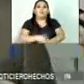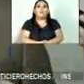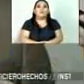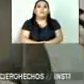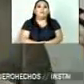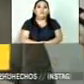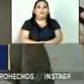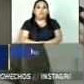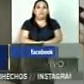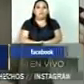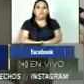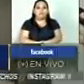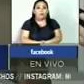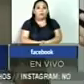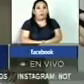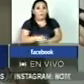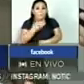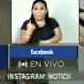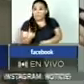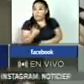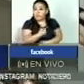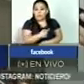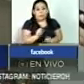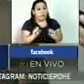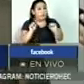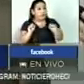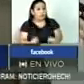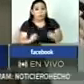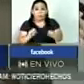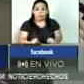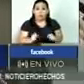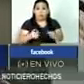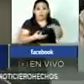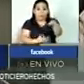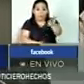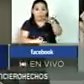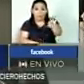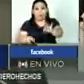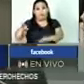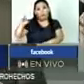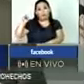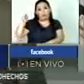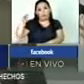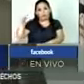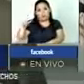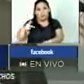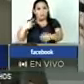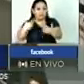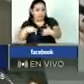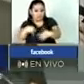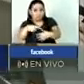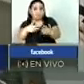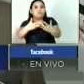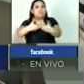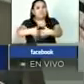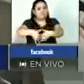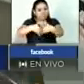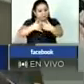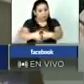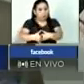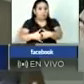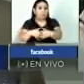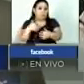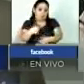de la posibilidad de acogerse a este decreto a las empresas que ya están, que han tenido la